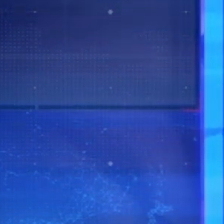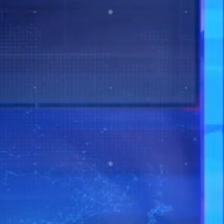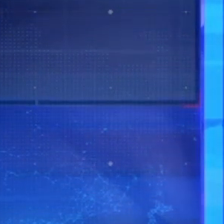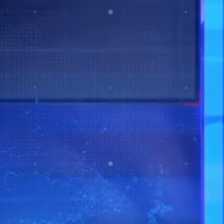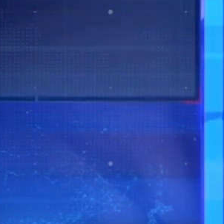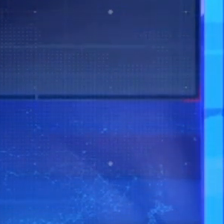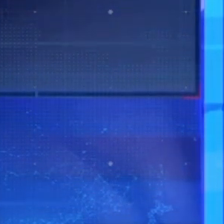Gracias.